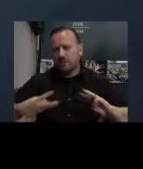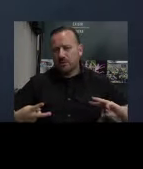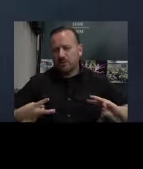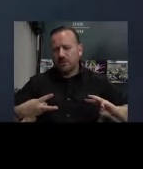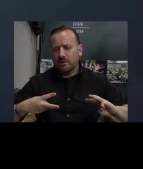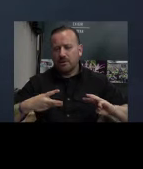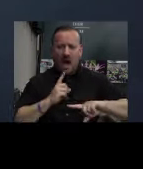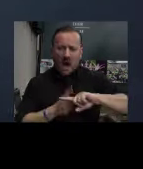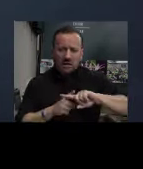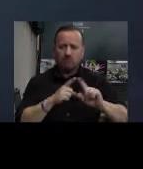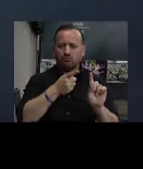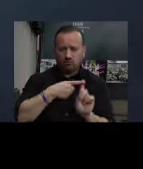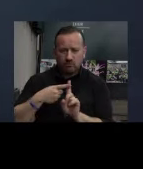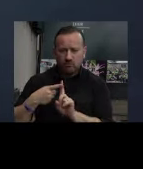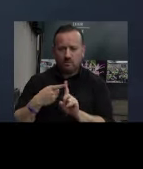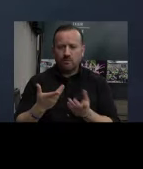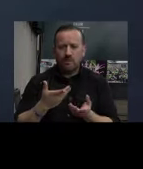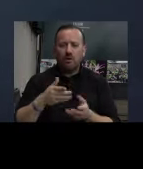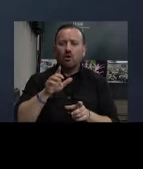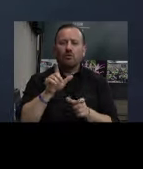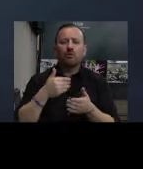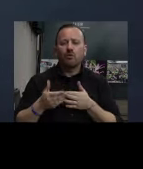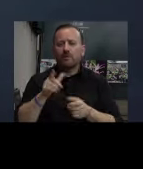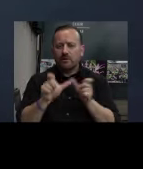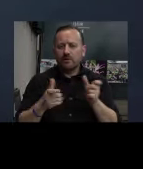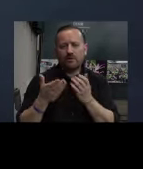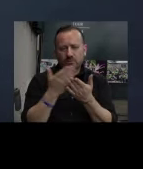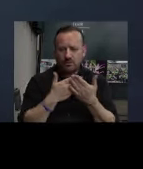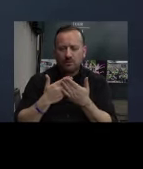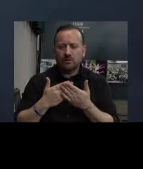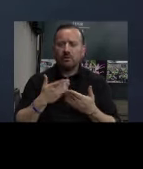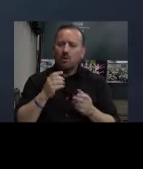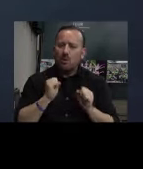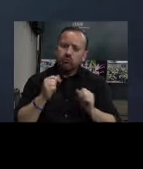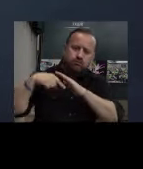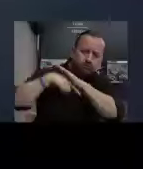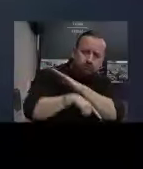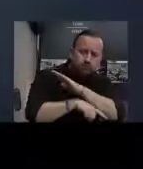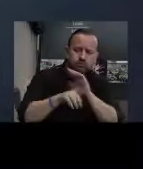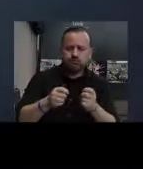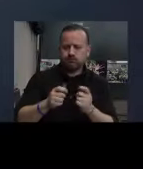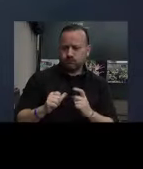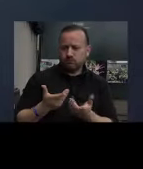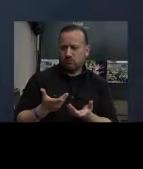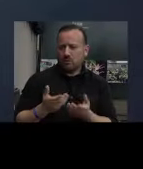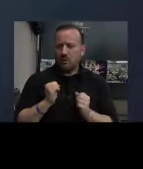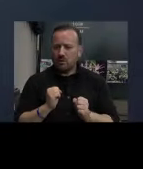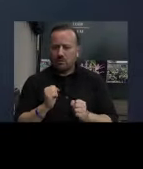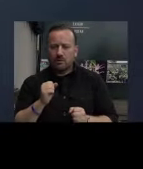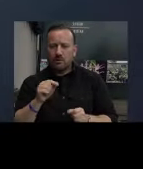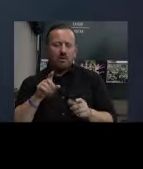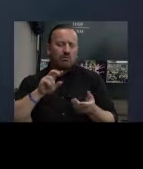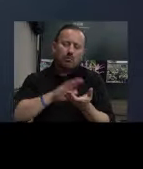activo participativas donde los estudiantes los y las estudiantes puedan abordar retos y desafíos que obedezcan a